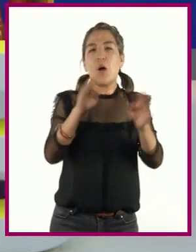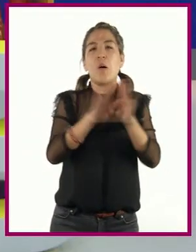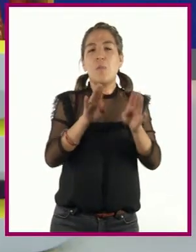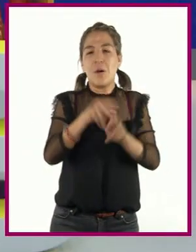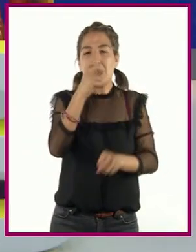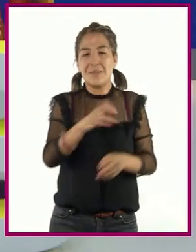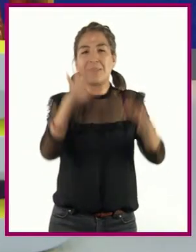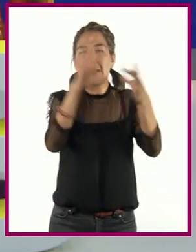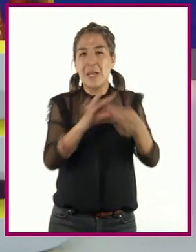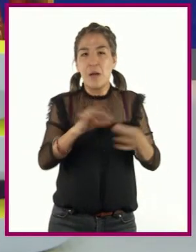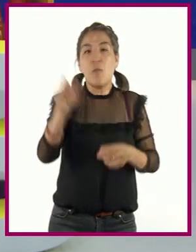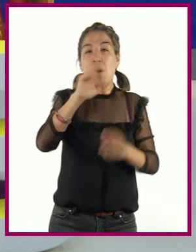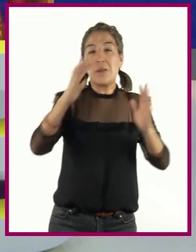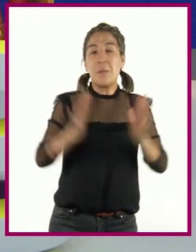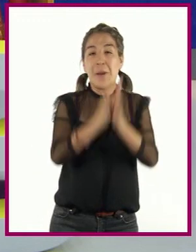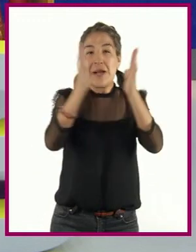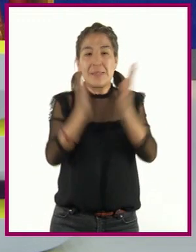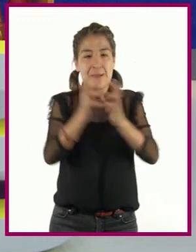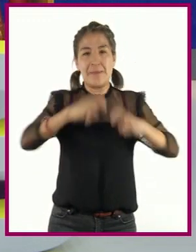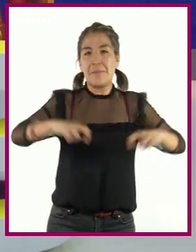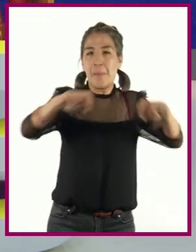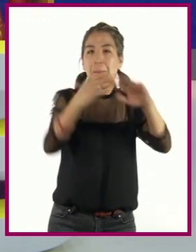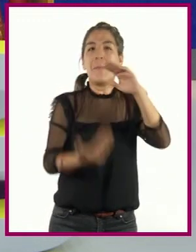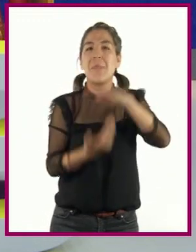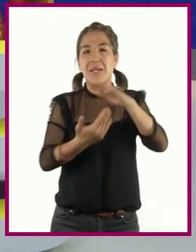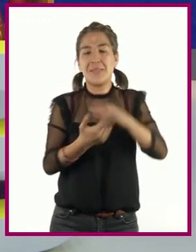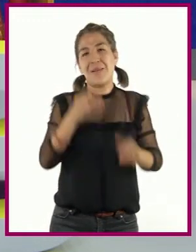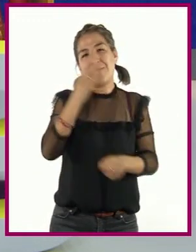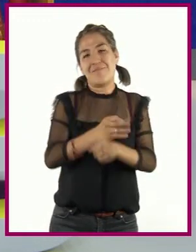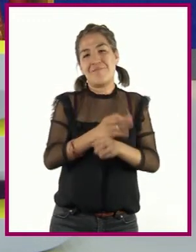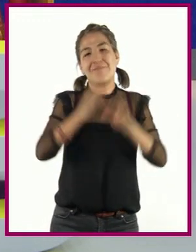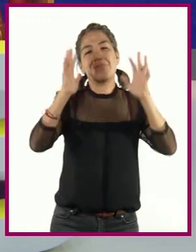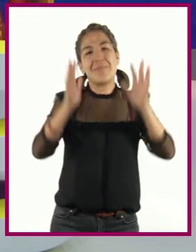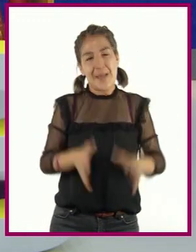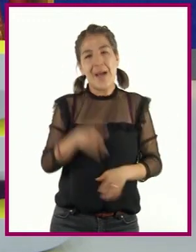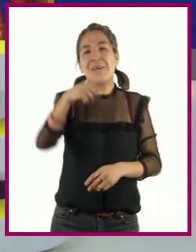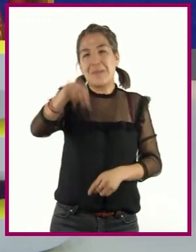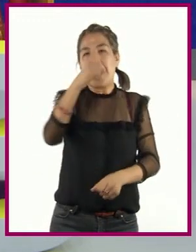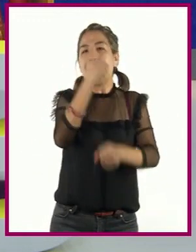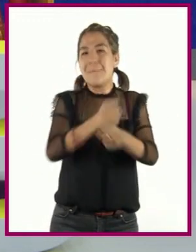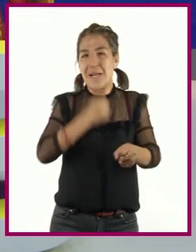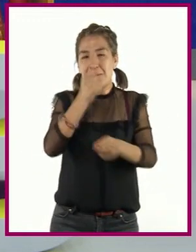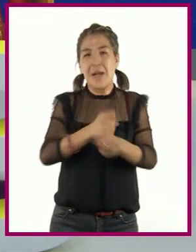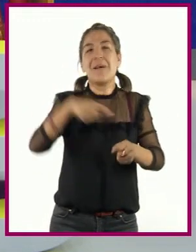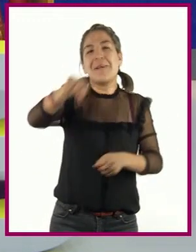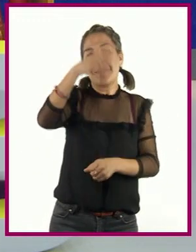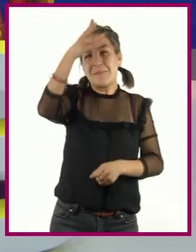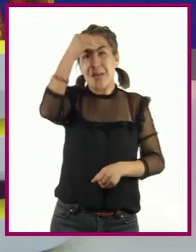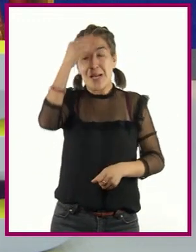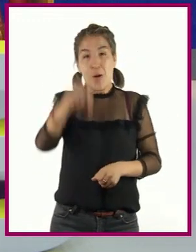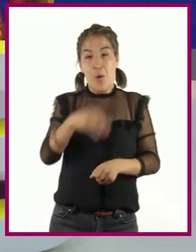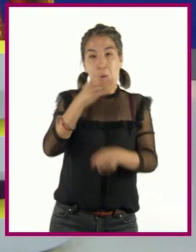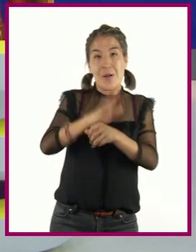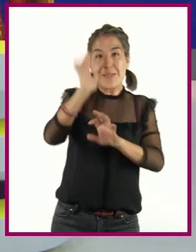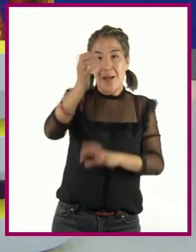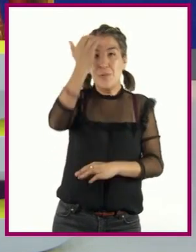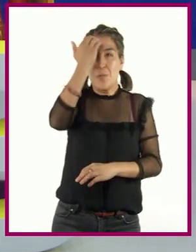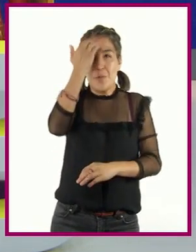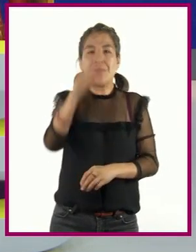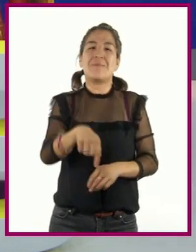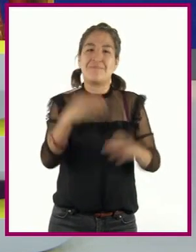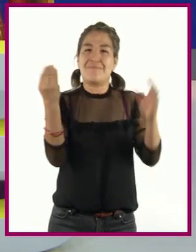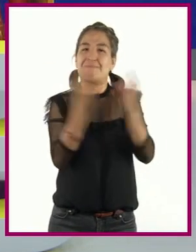postura cuando participan en mesas redondas, ha llegado el momento de poner en práctica los conocimientos adquiridos en esta